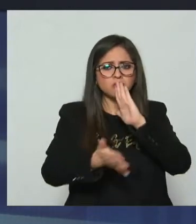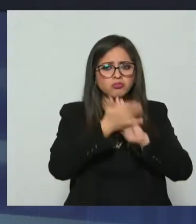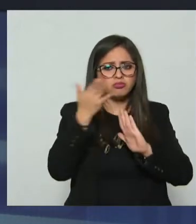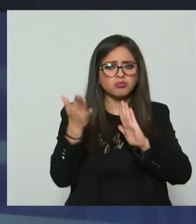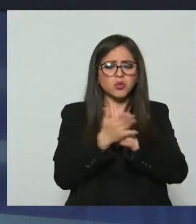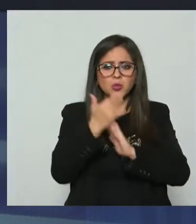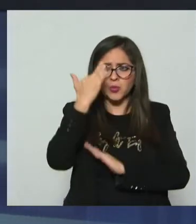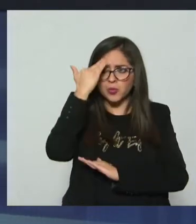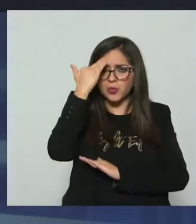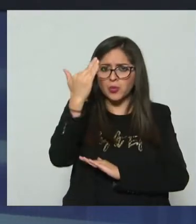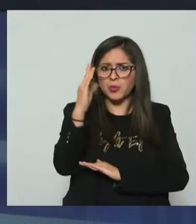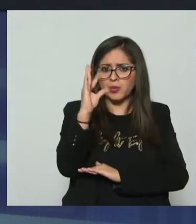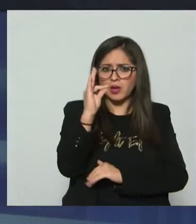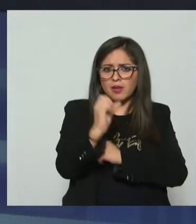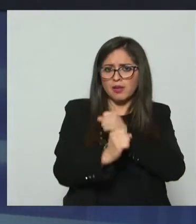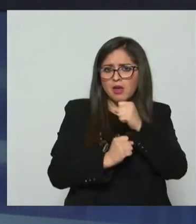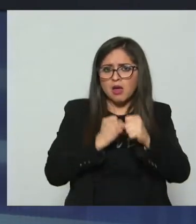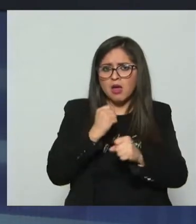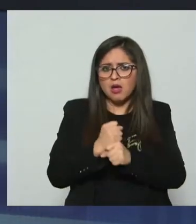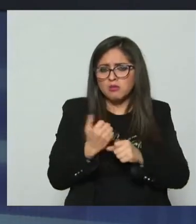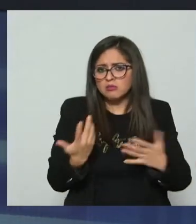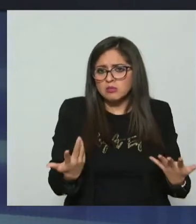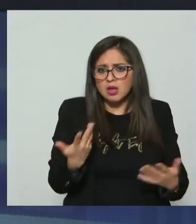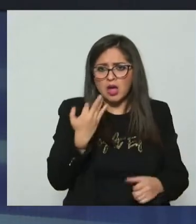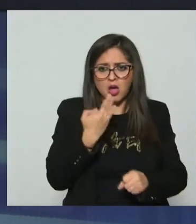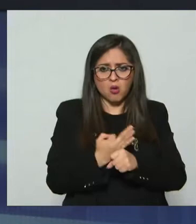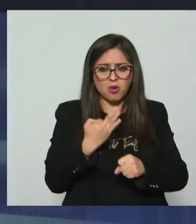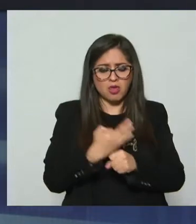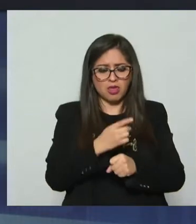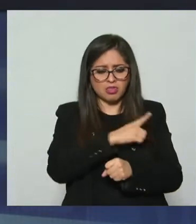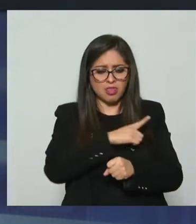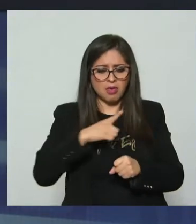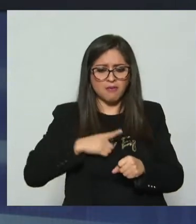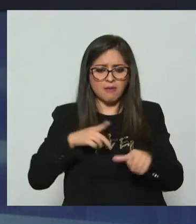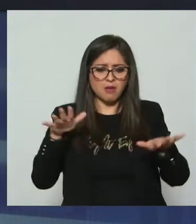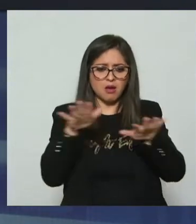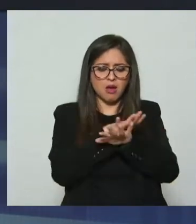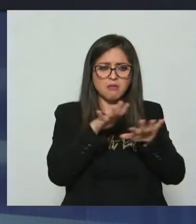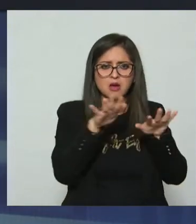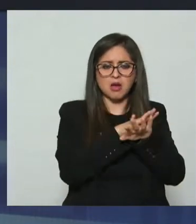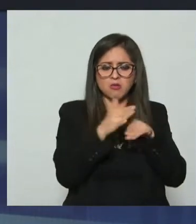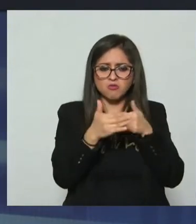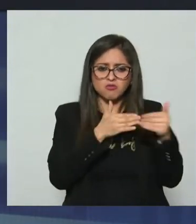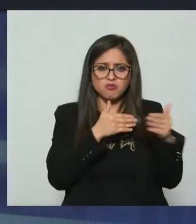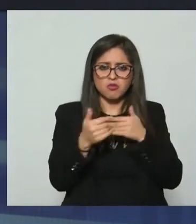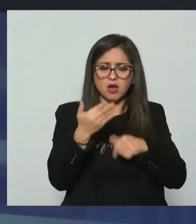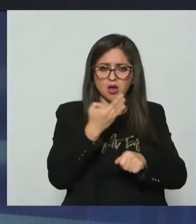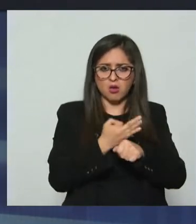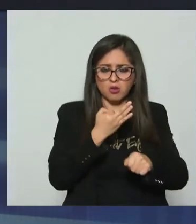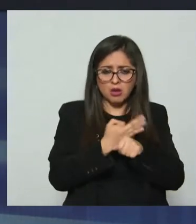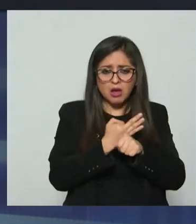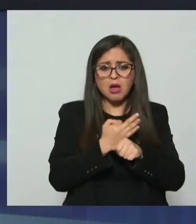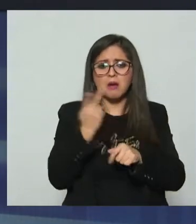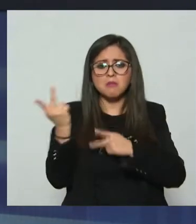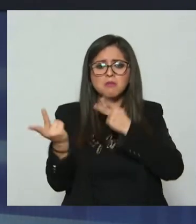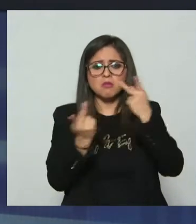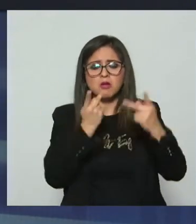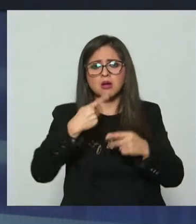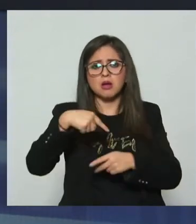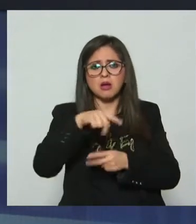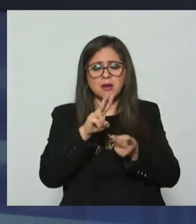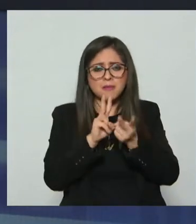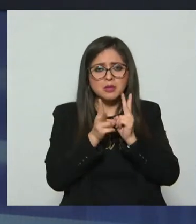años y eso nos tenemos que actualizar rápidamente. Y tenemos que sensibilizar a los vecinos y a las vecinas de